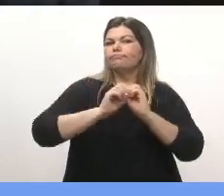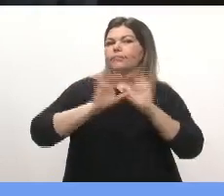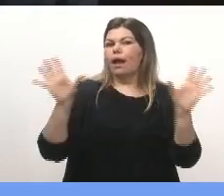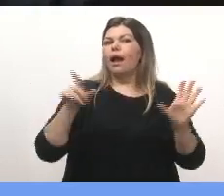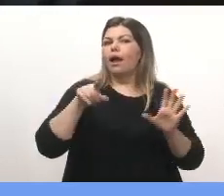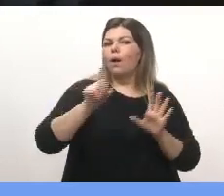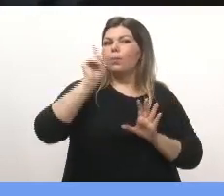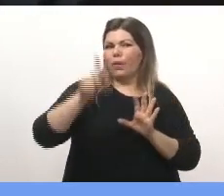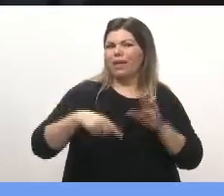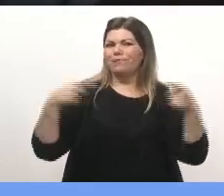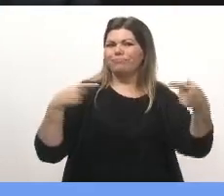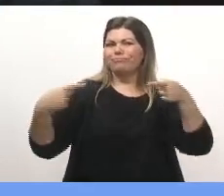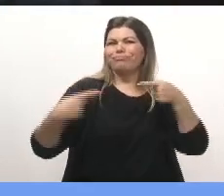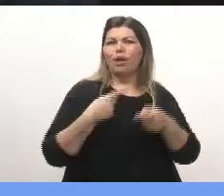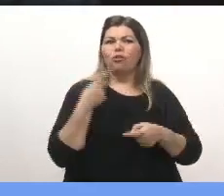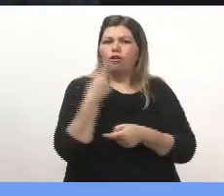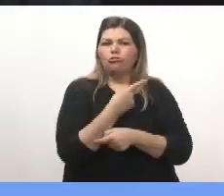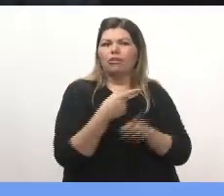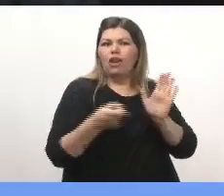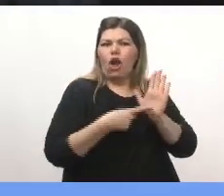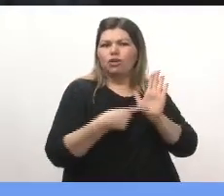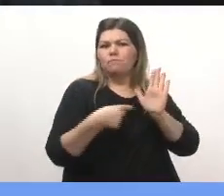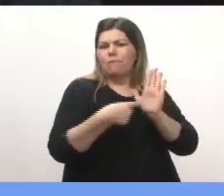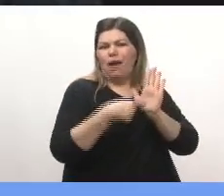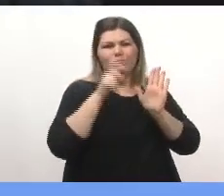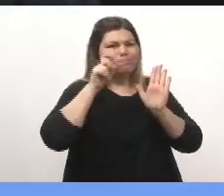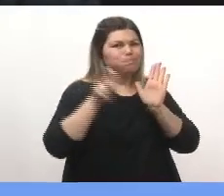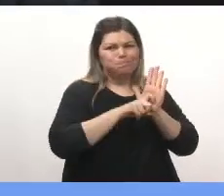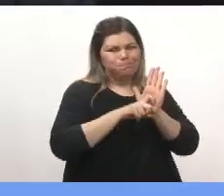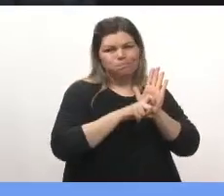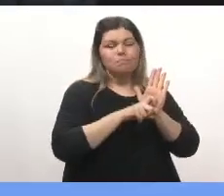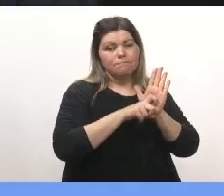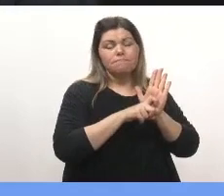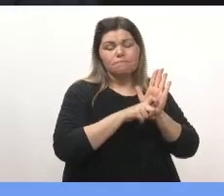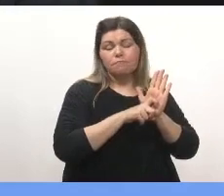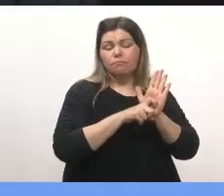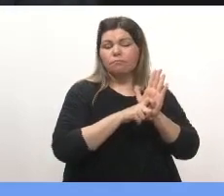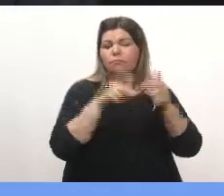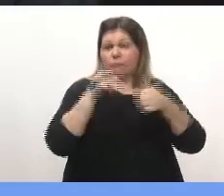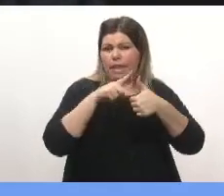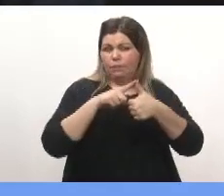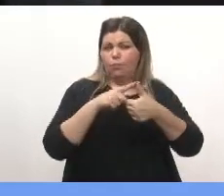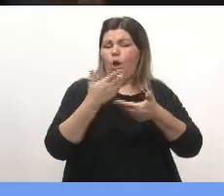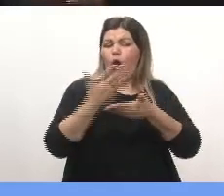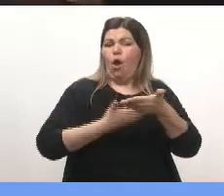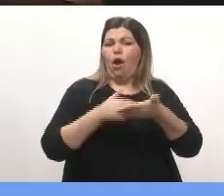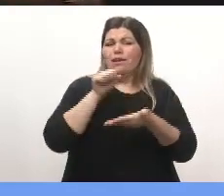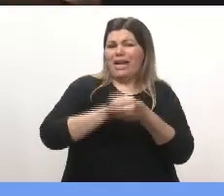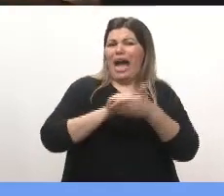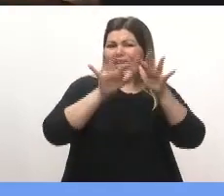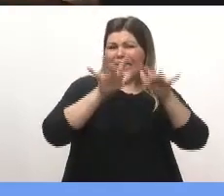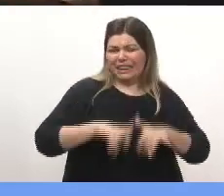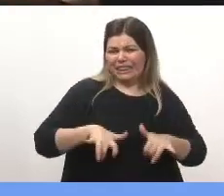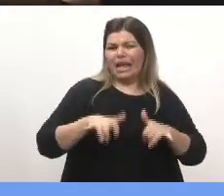todas las contradicciones y la violación a la normativa vigente, no solamente de la carta que oportunamente publicó en un medio